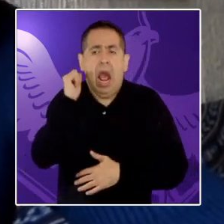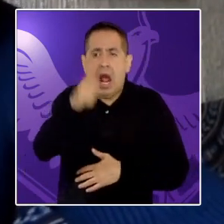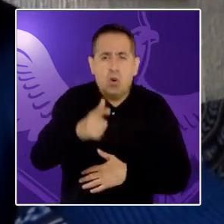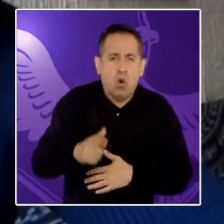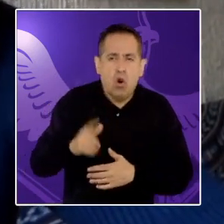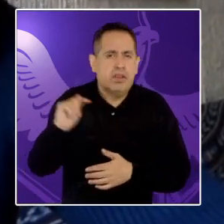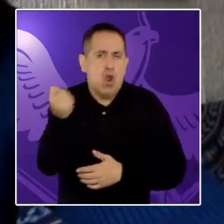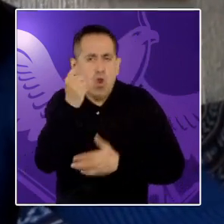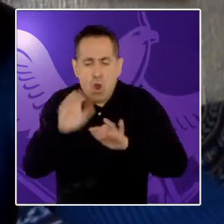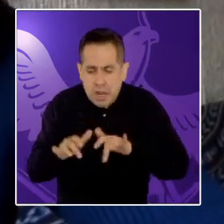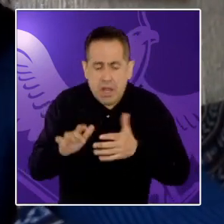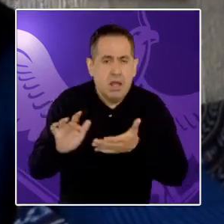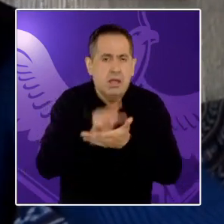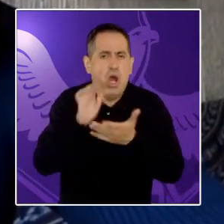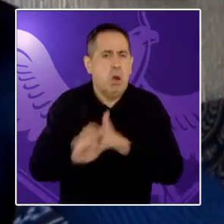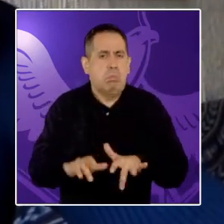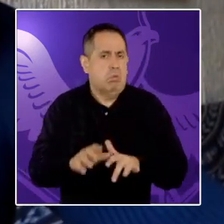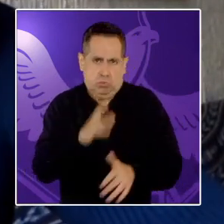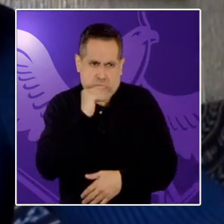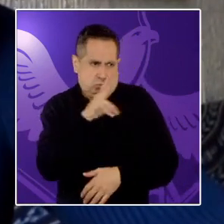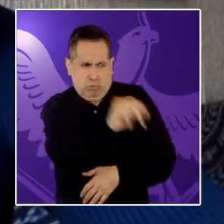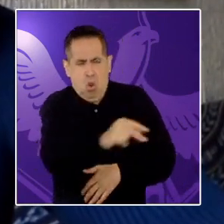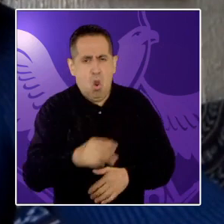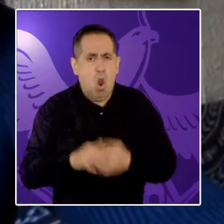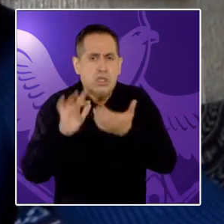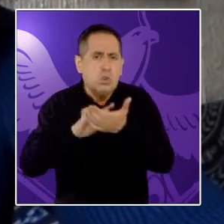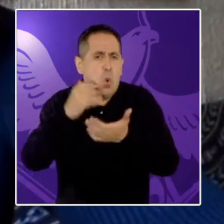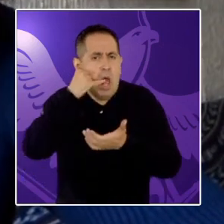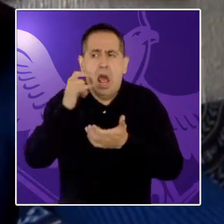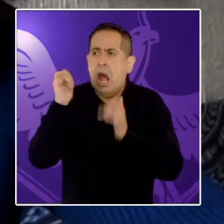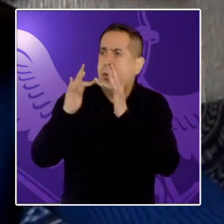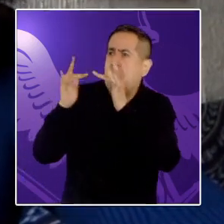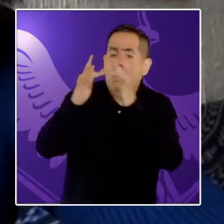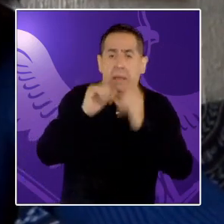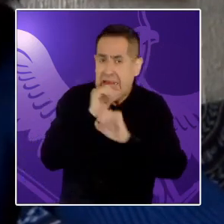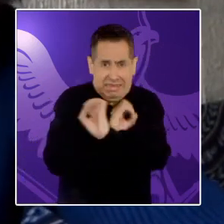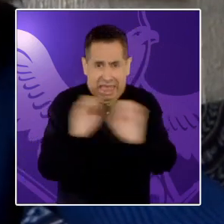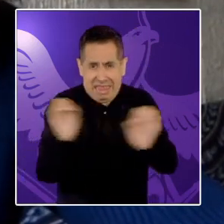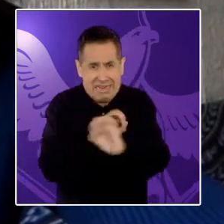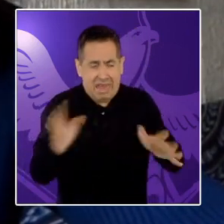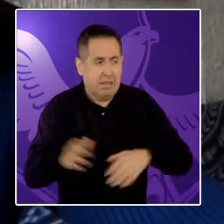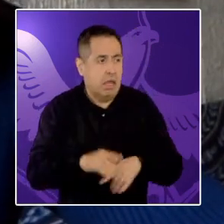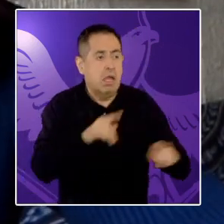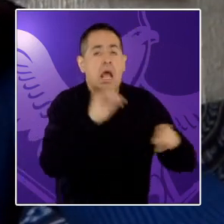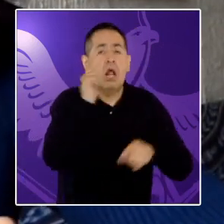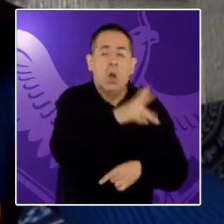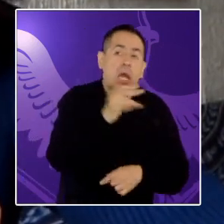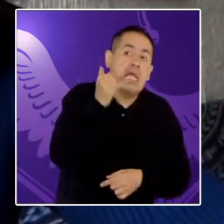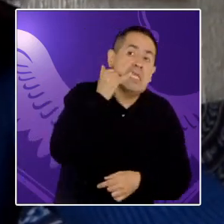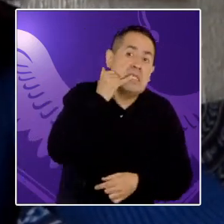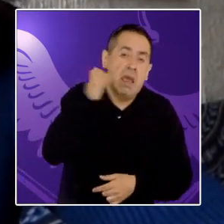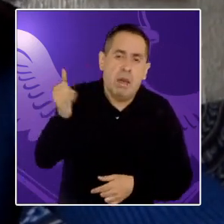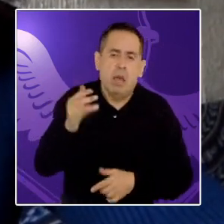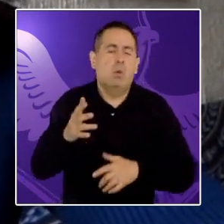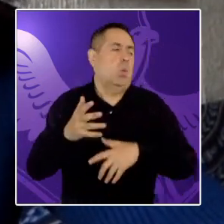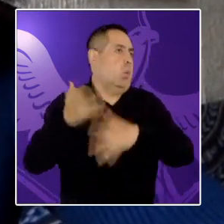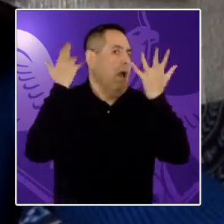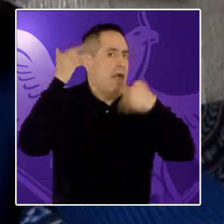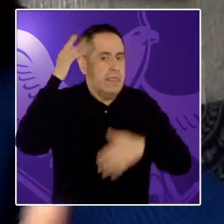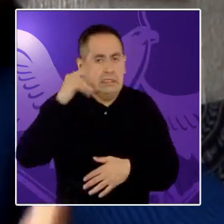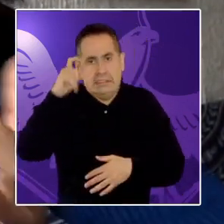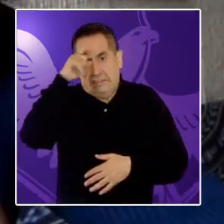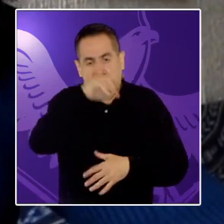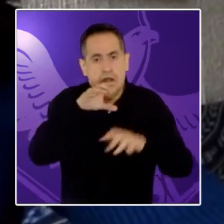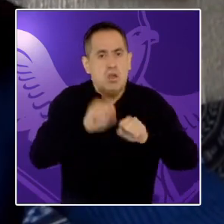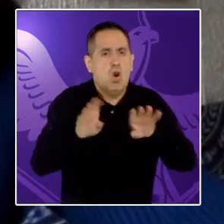pueden acceder a muchos recursos tecnológicos como las computadoras o los teléfonos celulares. Para muchas, llamar por